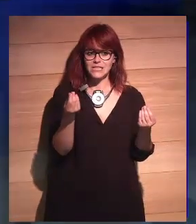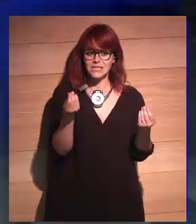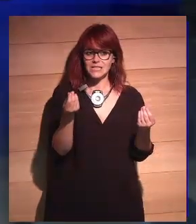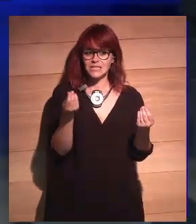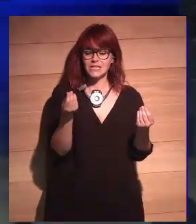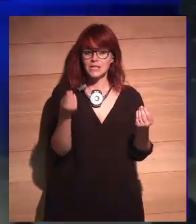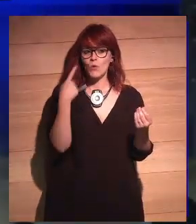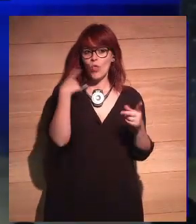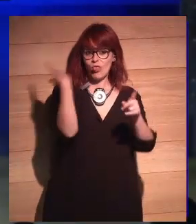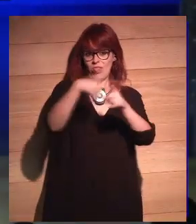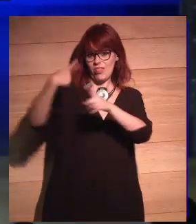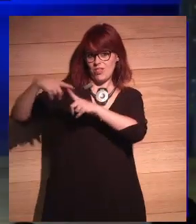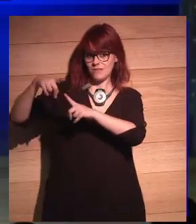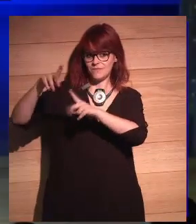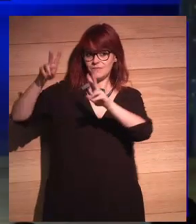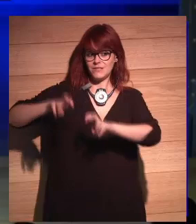es que, estos son los diferentes